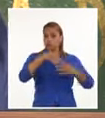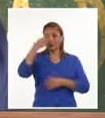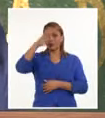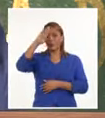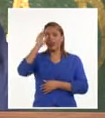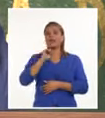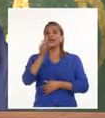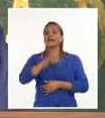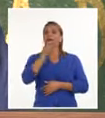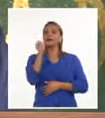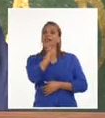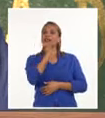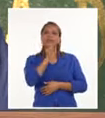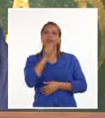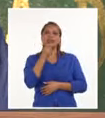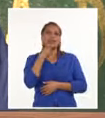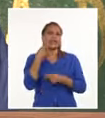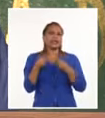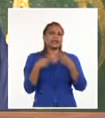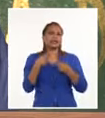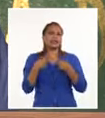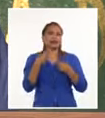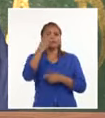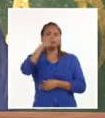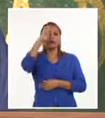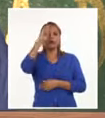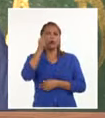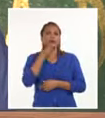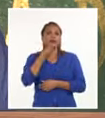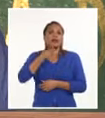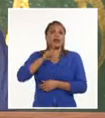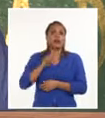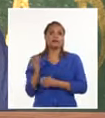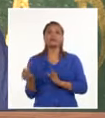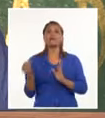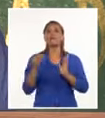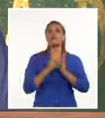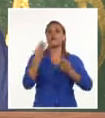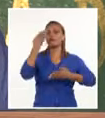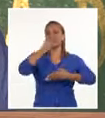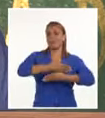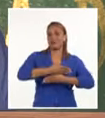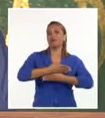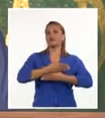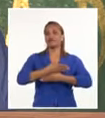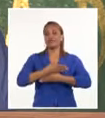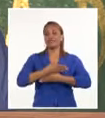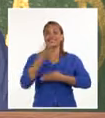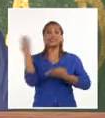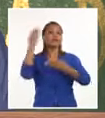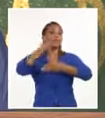qué no sería capaz Cuba sin la imposición de ese criminal bloqueo económico, comercial y